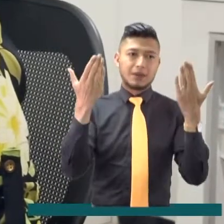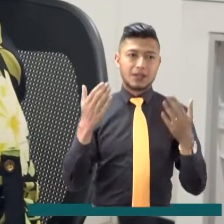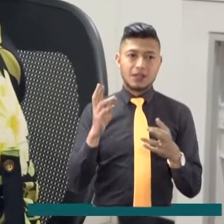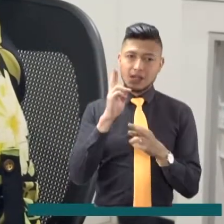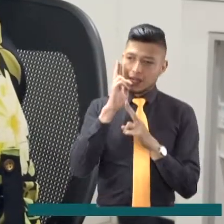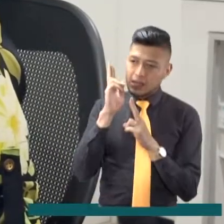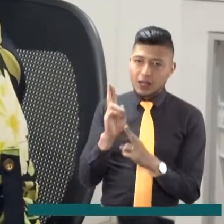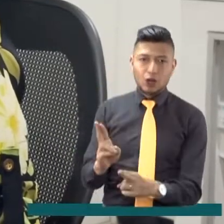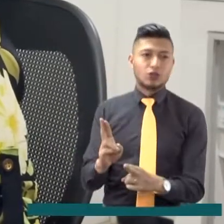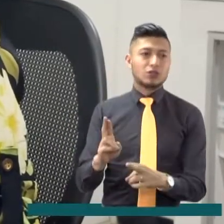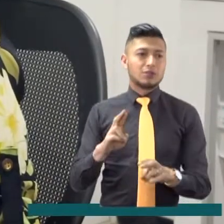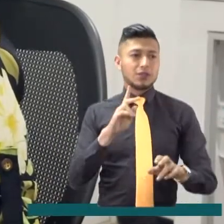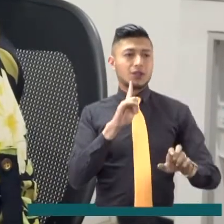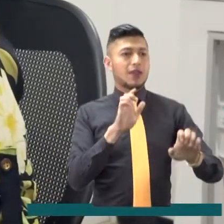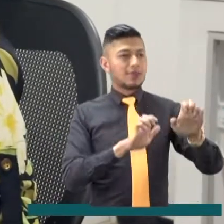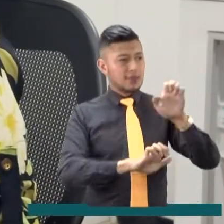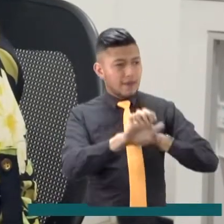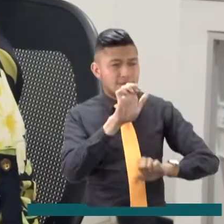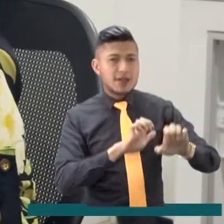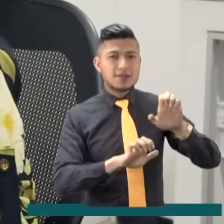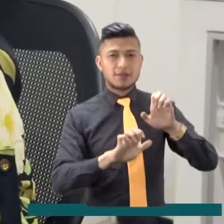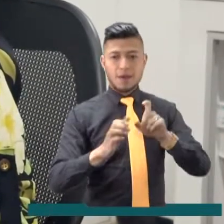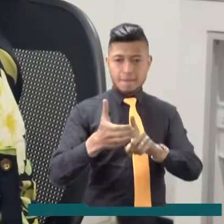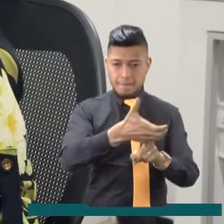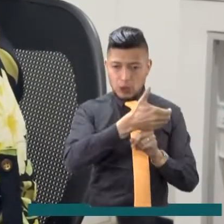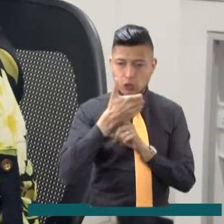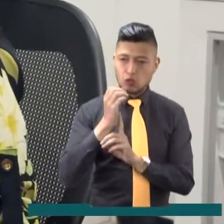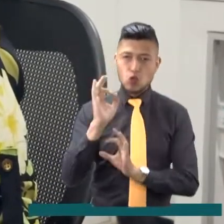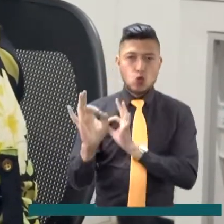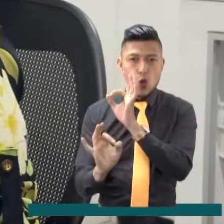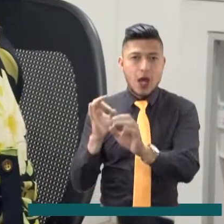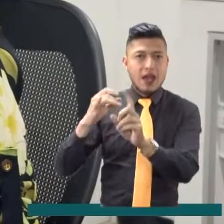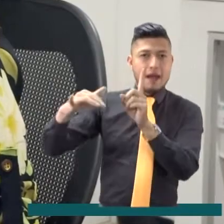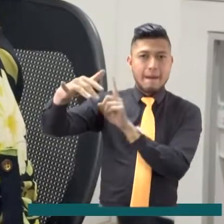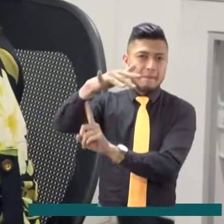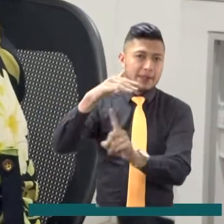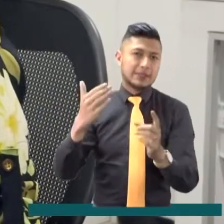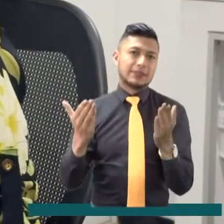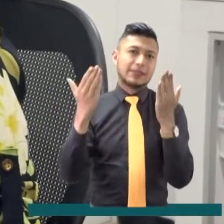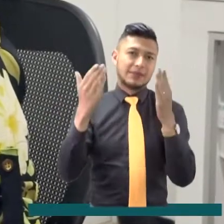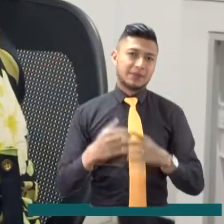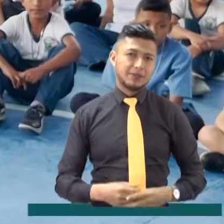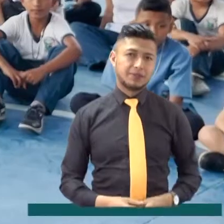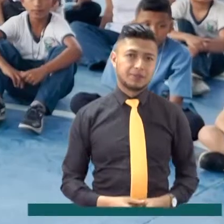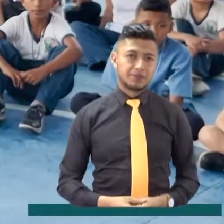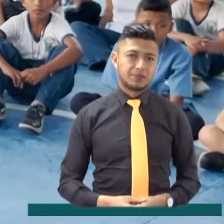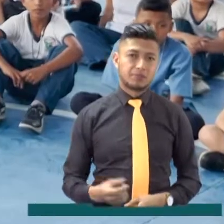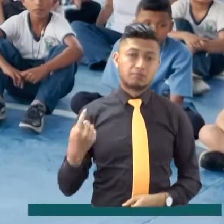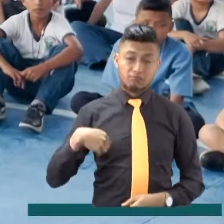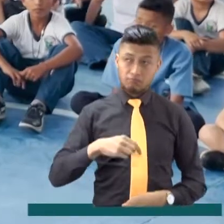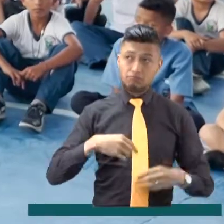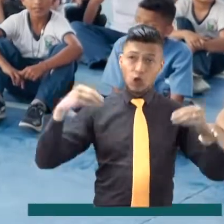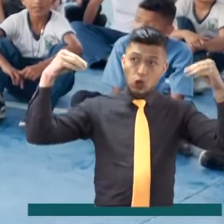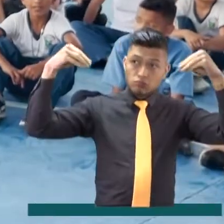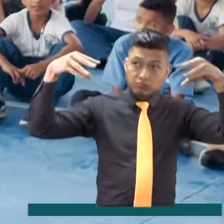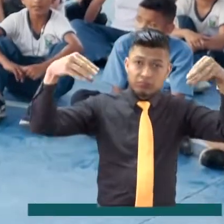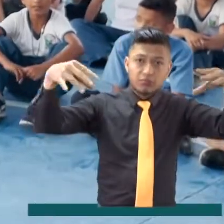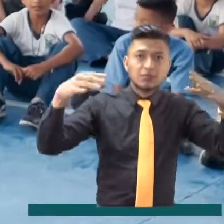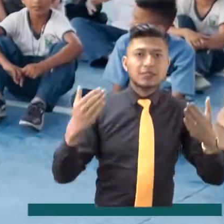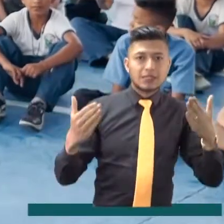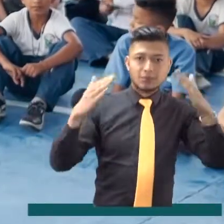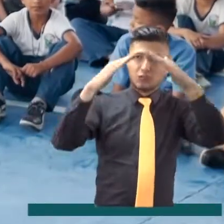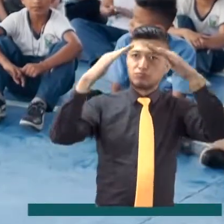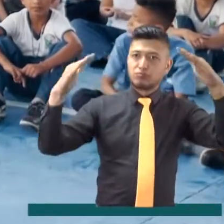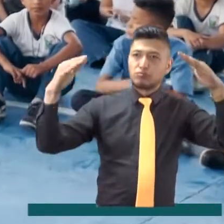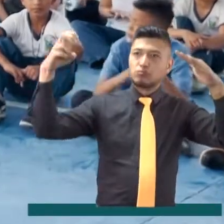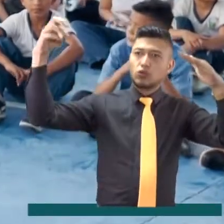esta manera, el reconocimiento a la defensa, protección del medio ambiente. Vamos a tener luz solar y no vamos a